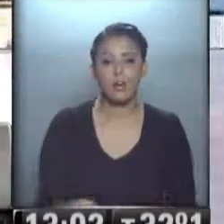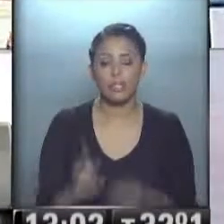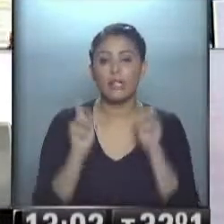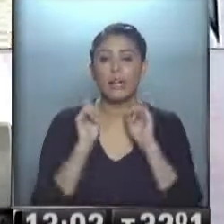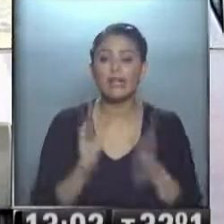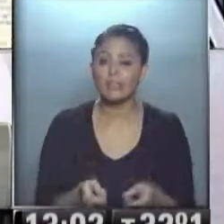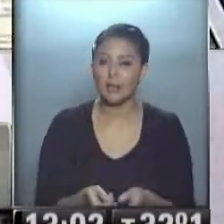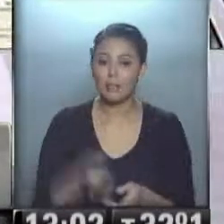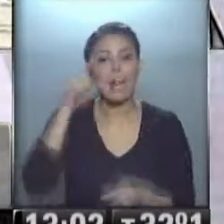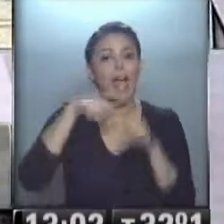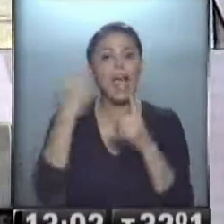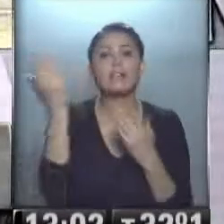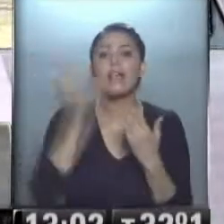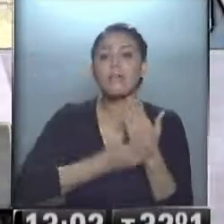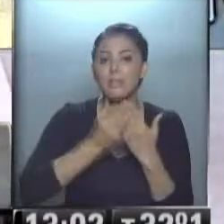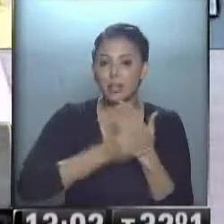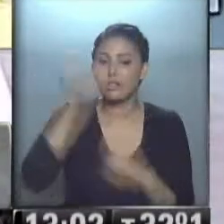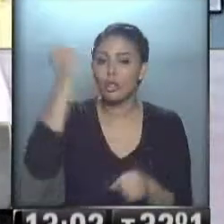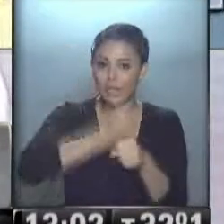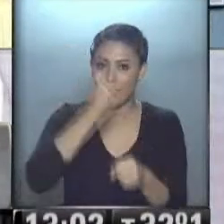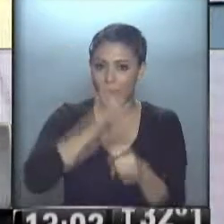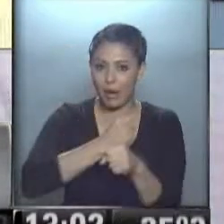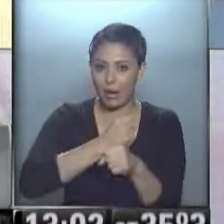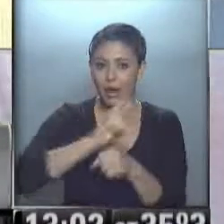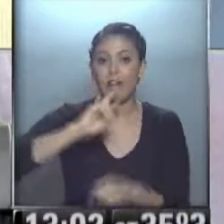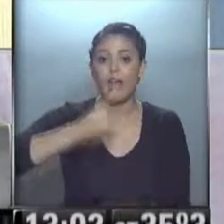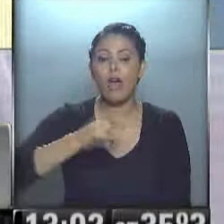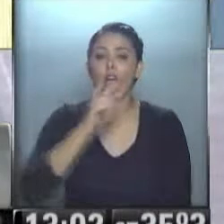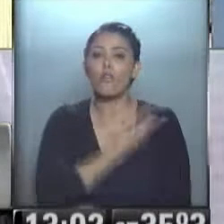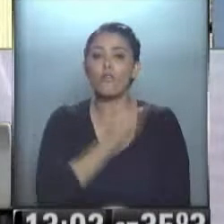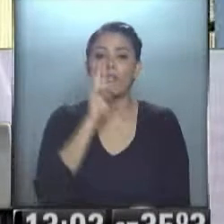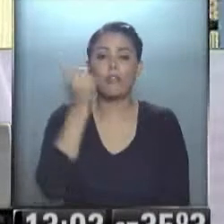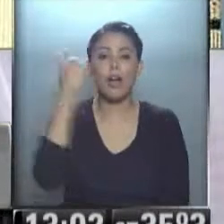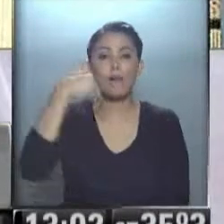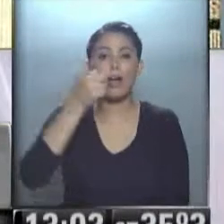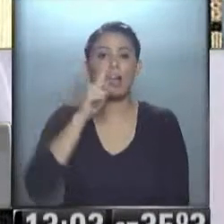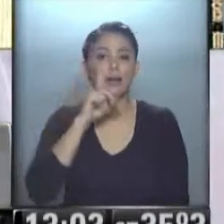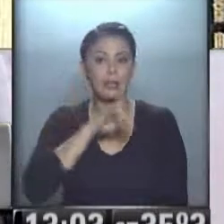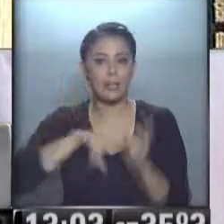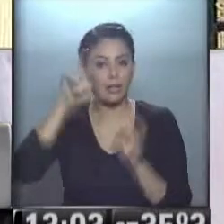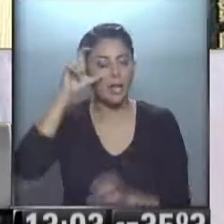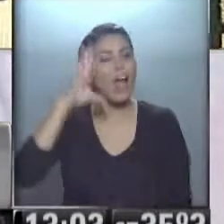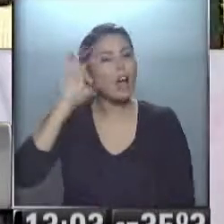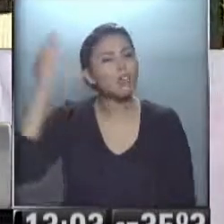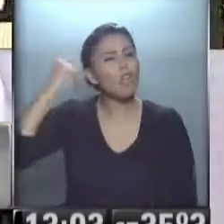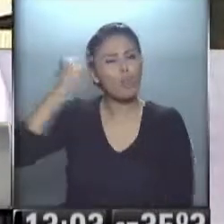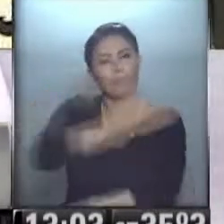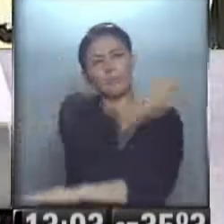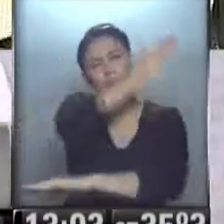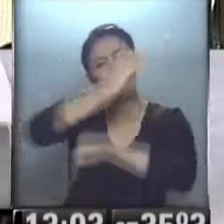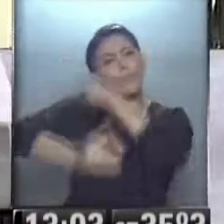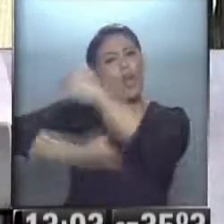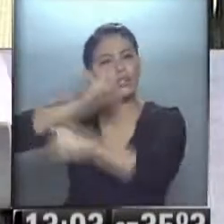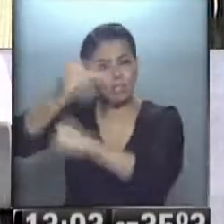causa al ex ministro de Trabajo, Alberto Flamarique. Hay que recordar también todo este proceso que también tuvo